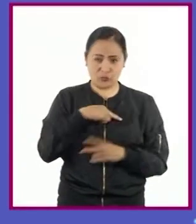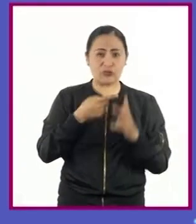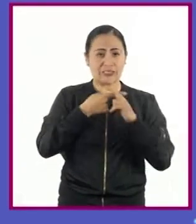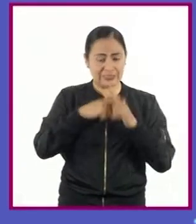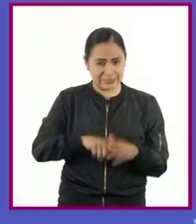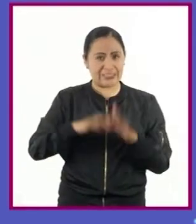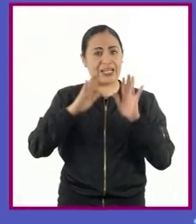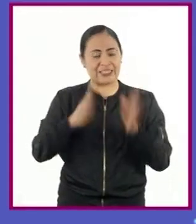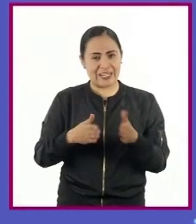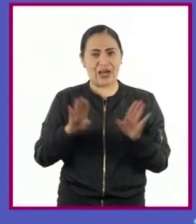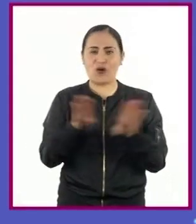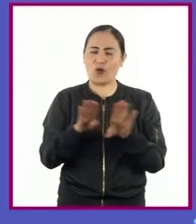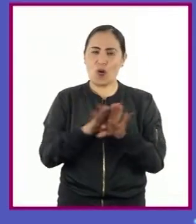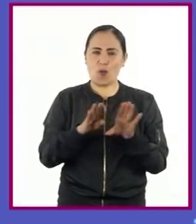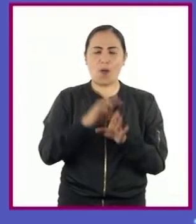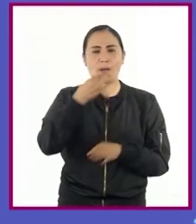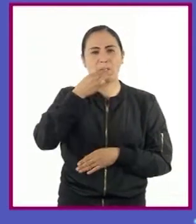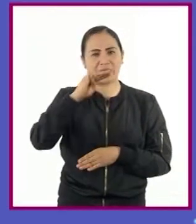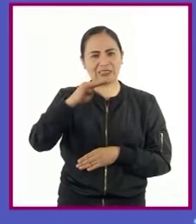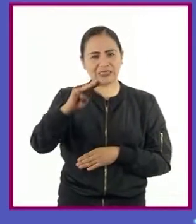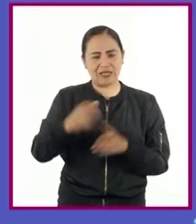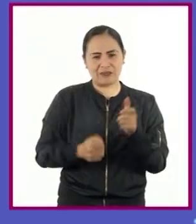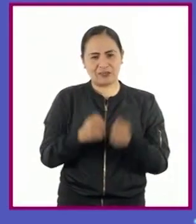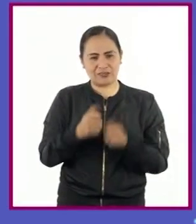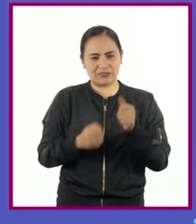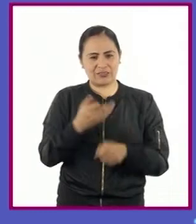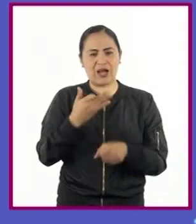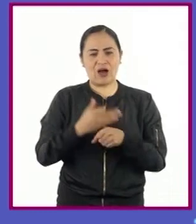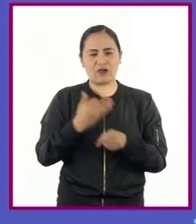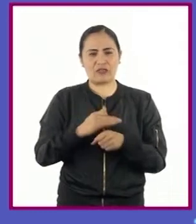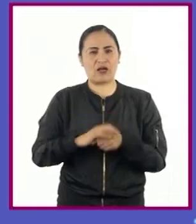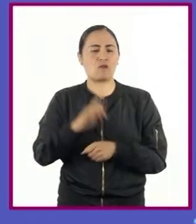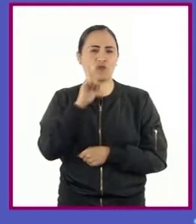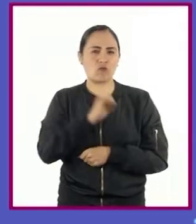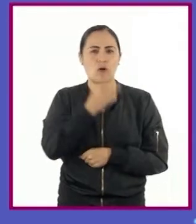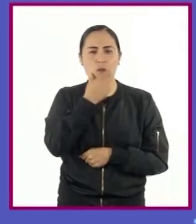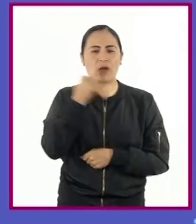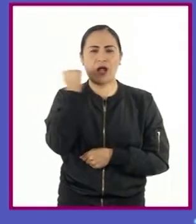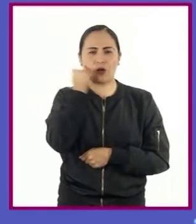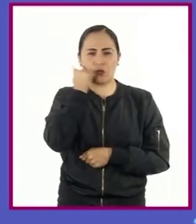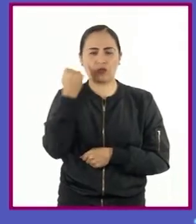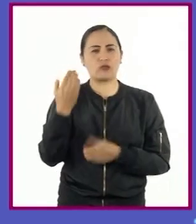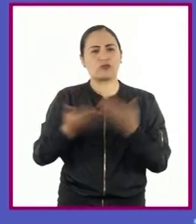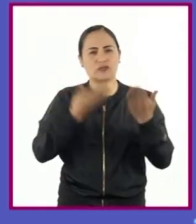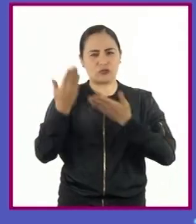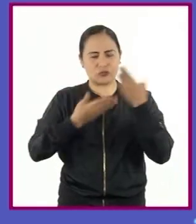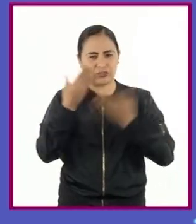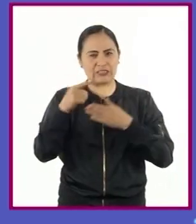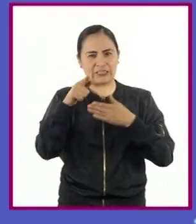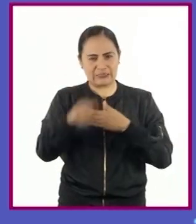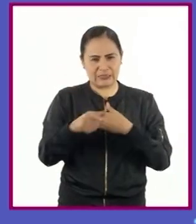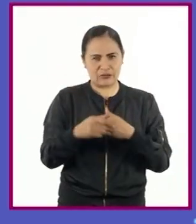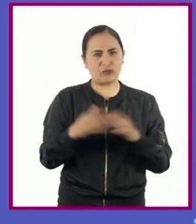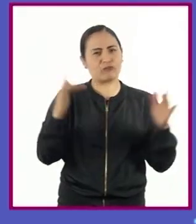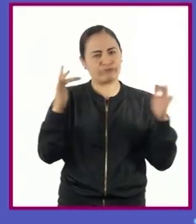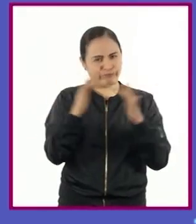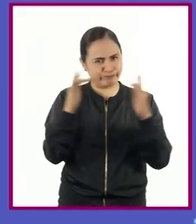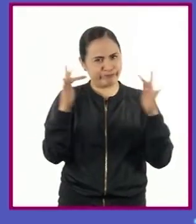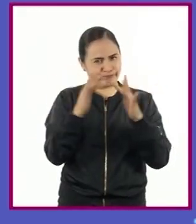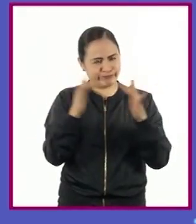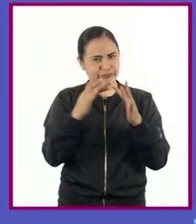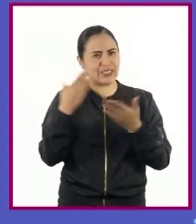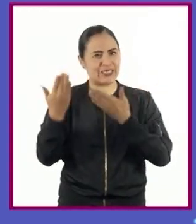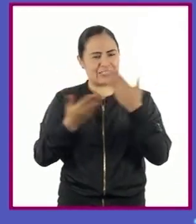mensajería de texto. Aprovecho para enviar saludos a todos los estudiantes de secundaria que están en sincronía con esta, tu